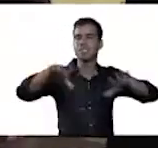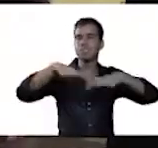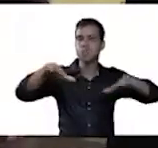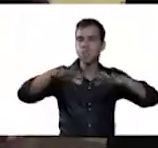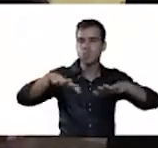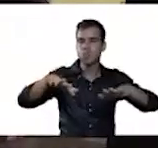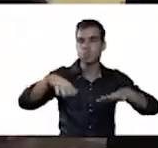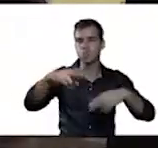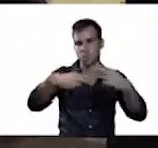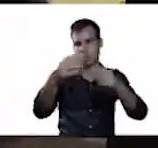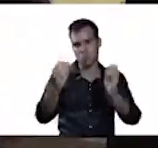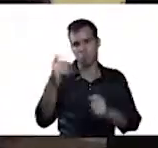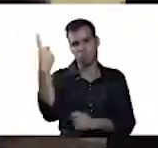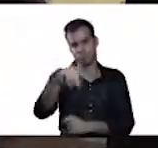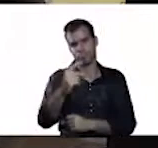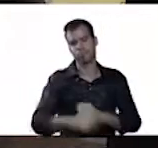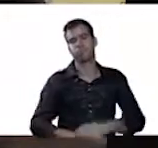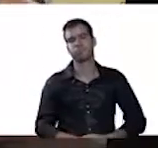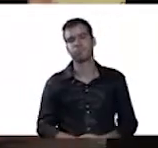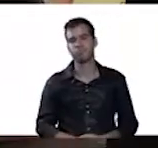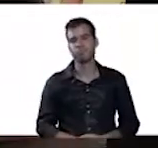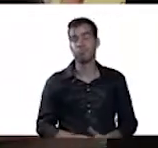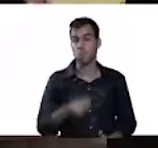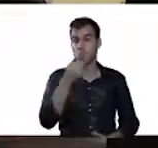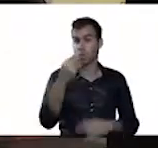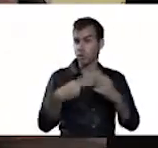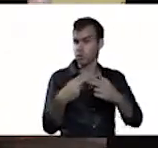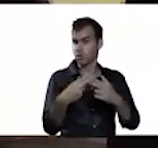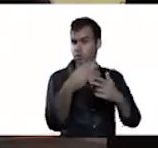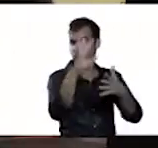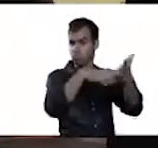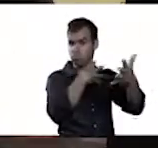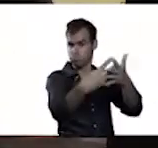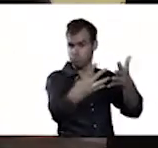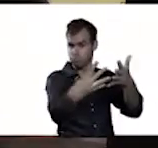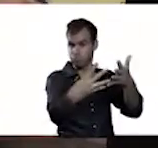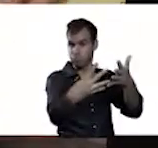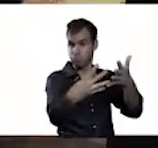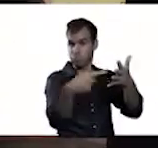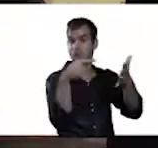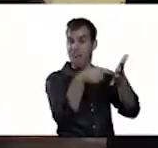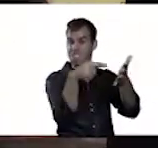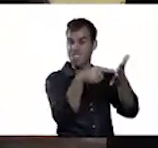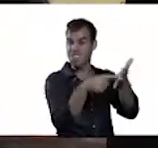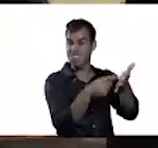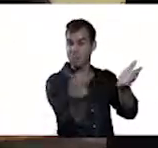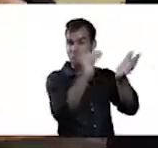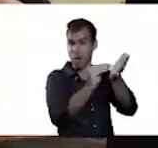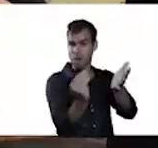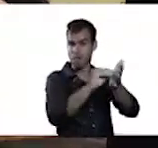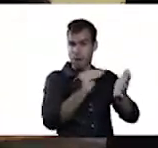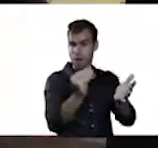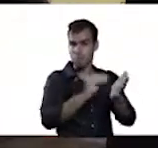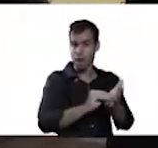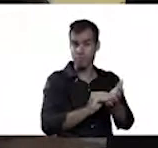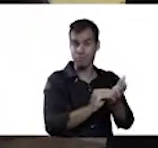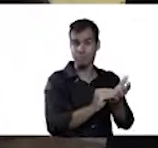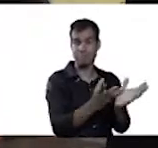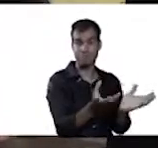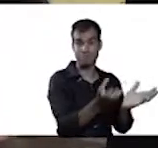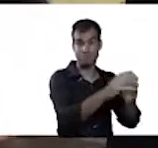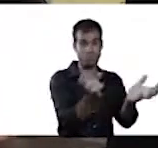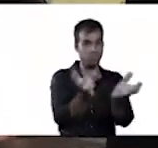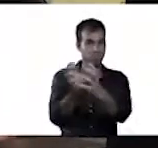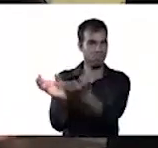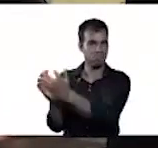desarrolla. Pueden realizar un diagrama donde contemplen las distintas posiciones que se asumen ante este